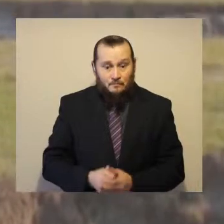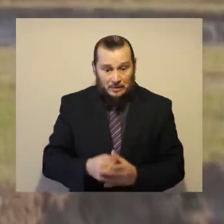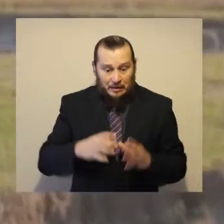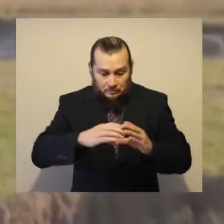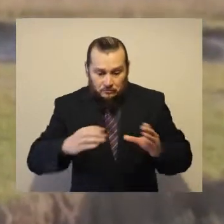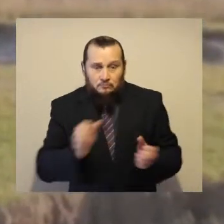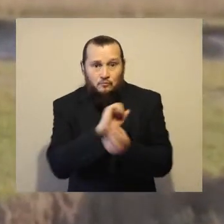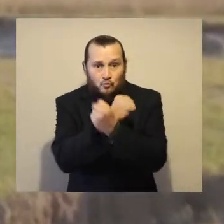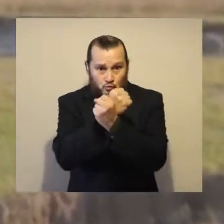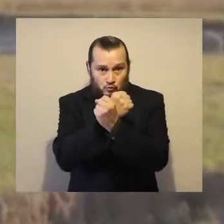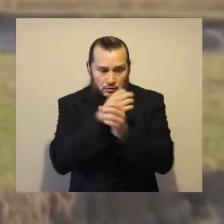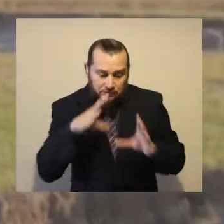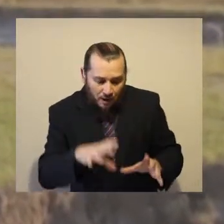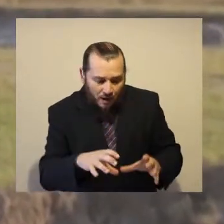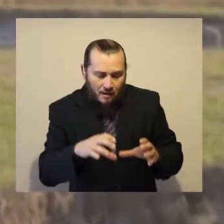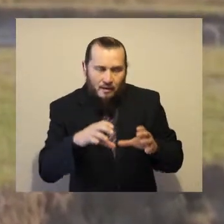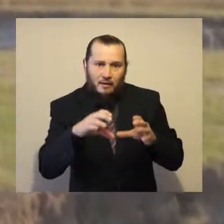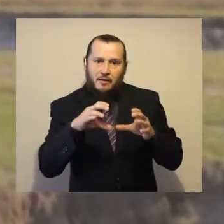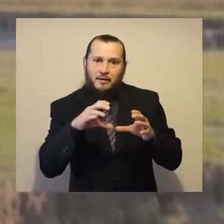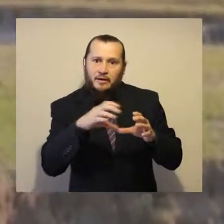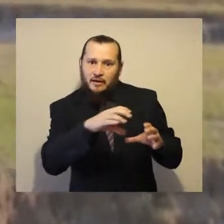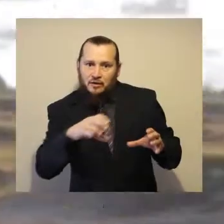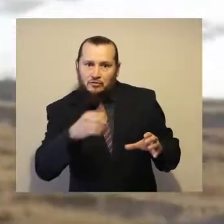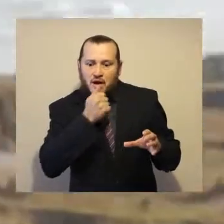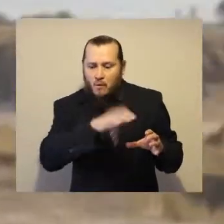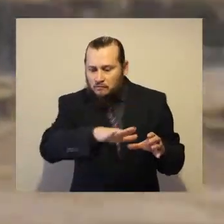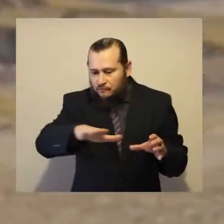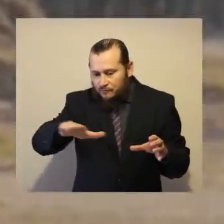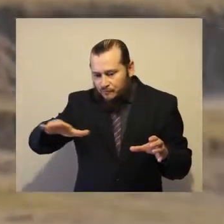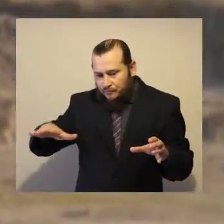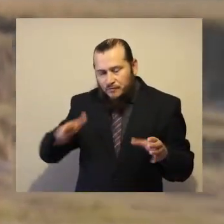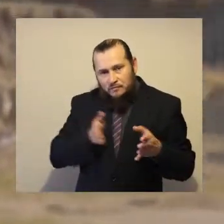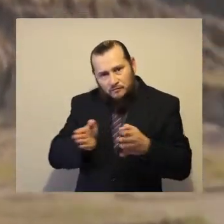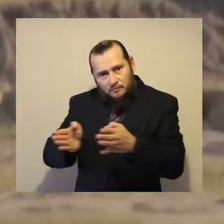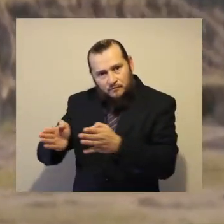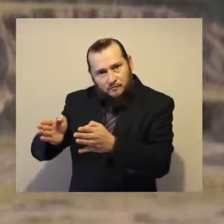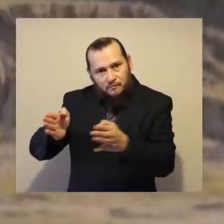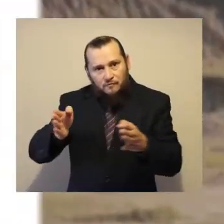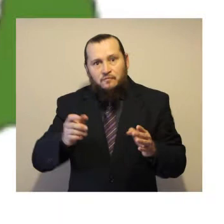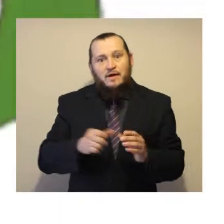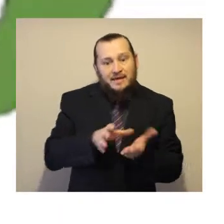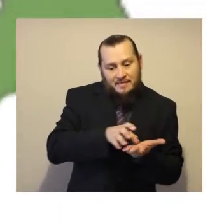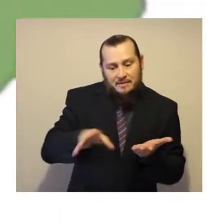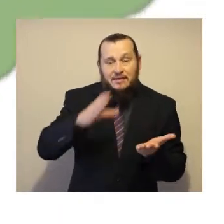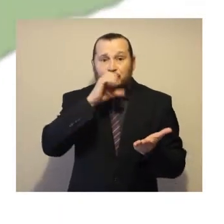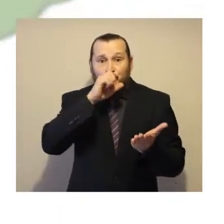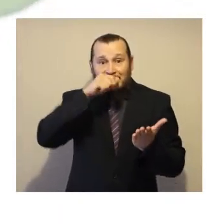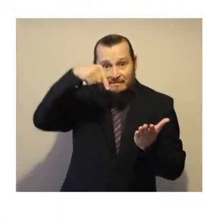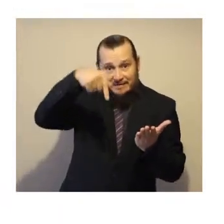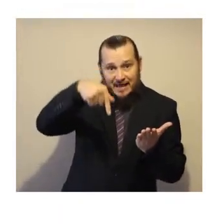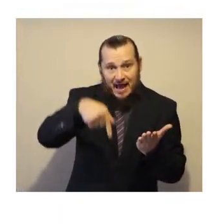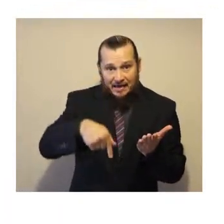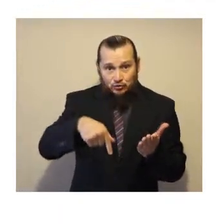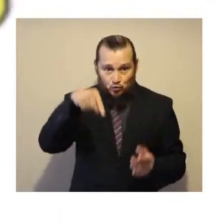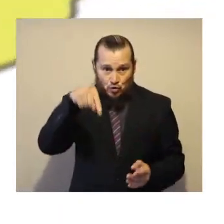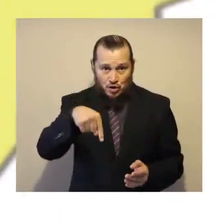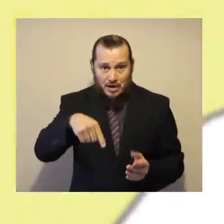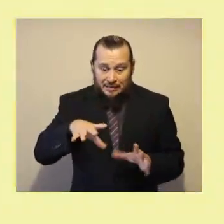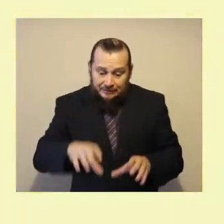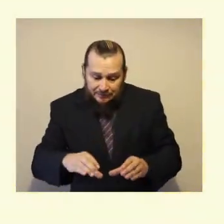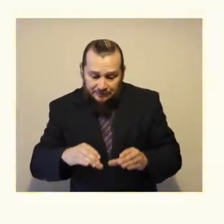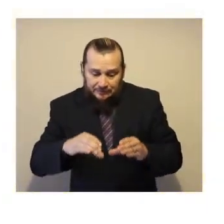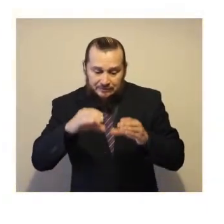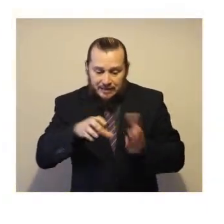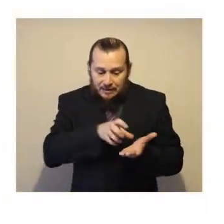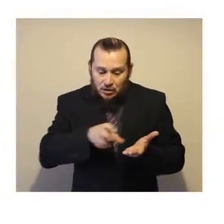Fueron encontrados en el yacimiento paleontológico del arroyo Toropí, que se encuentra al sur de la localidad de Bellavista, específicamente